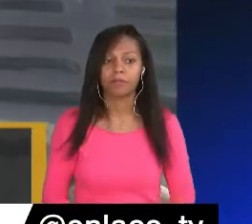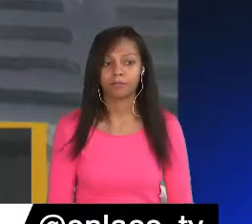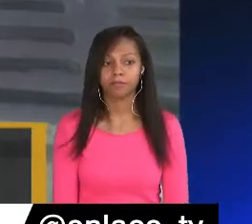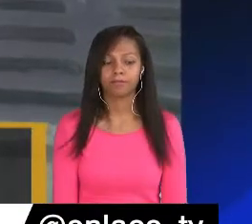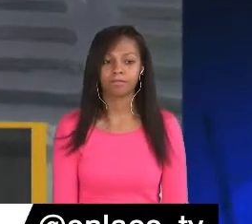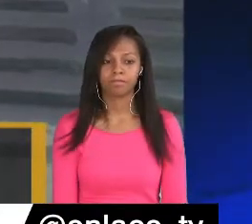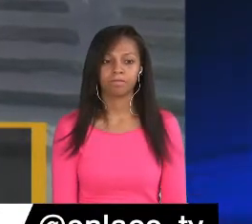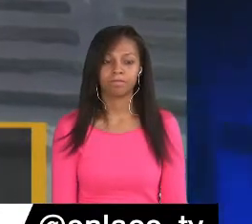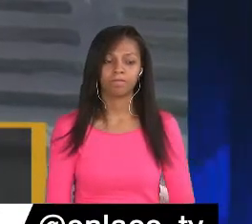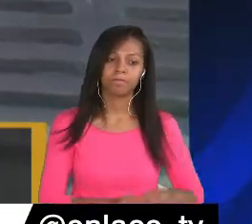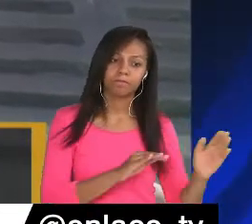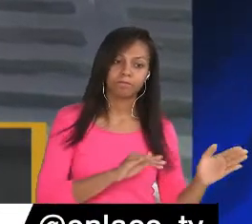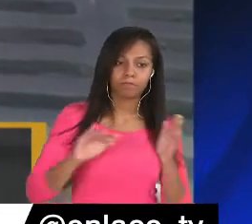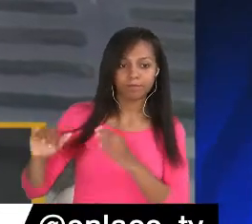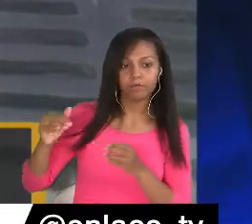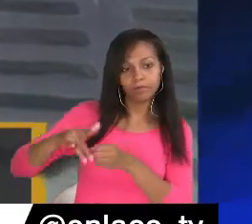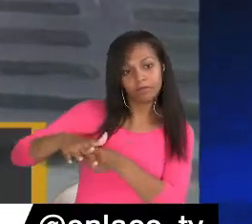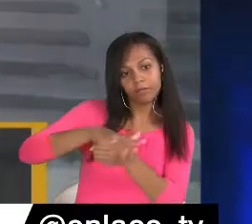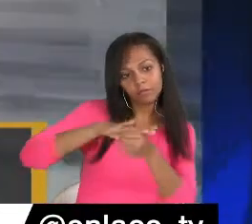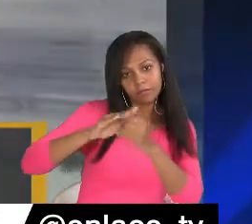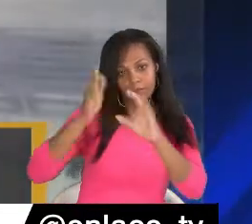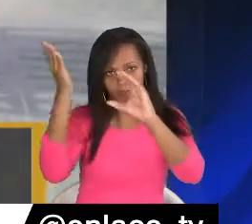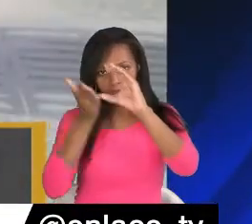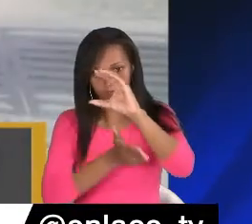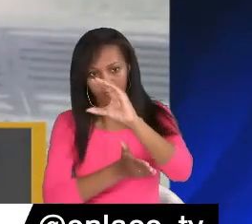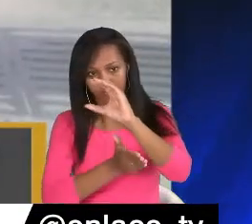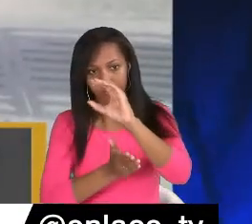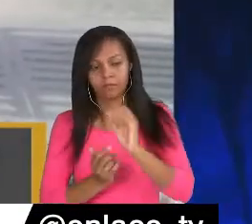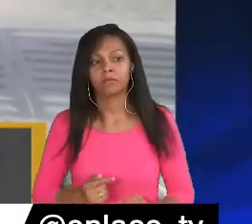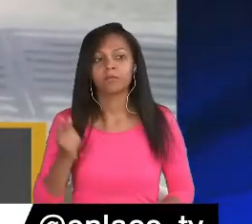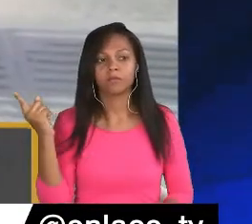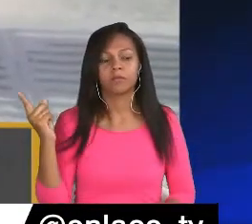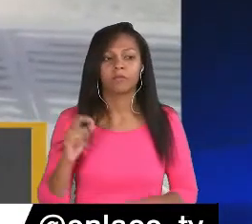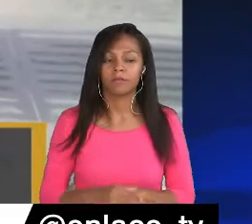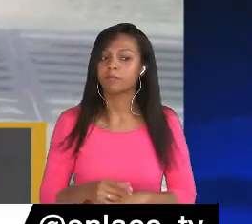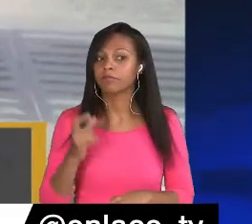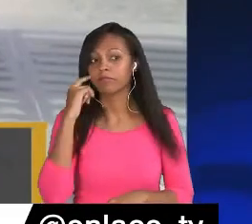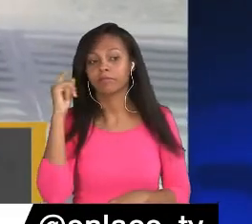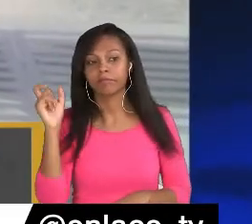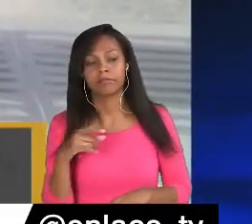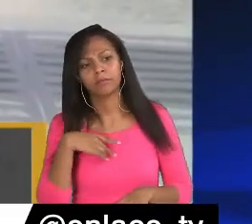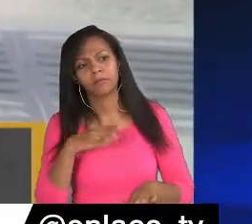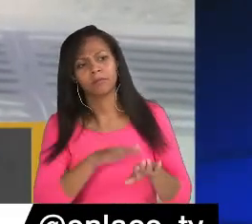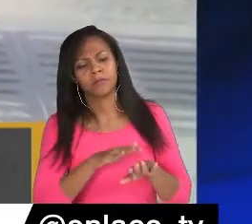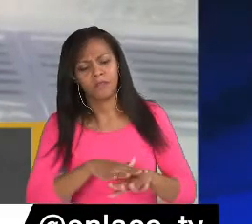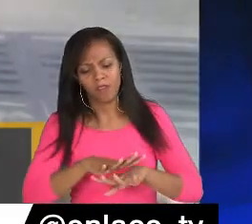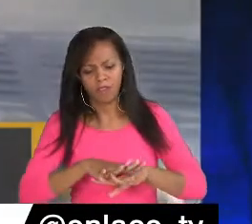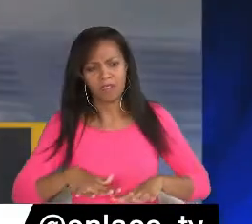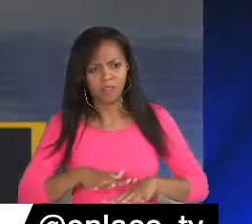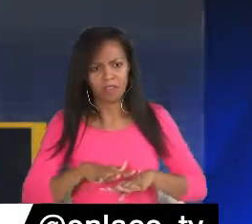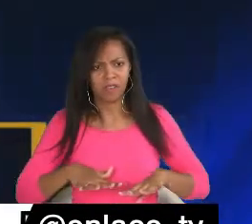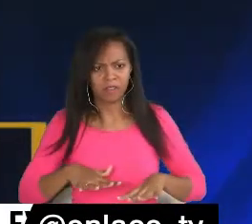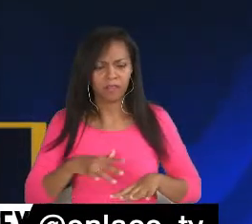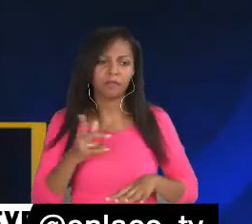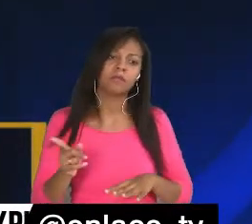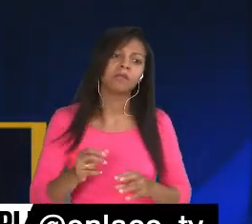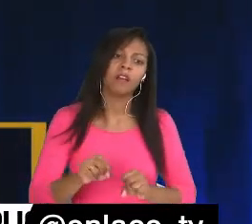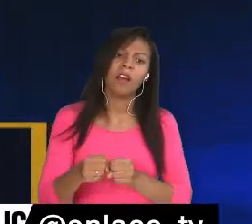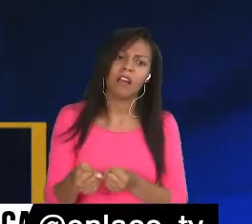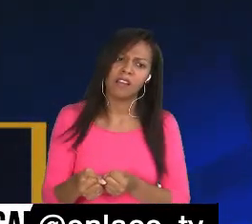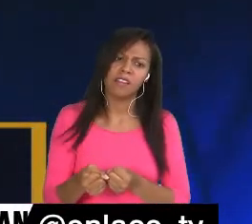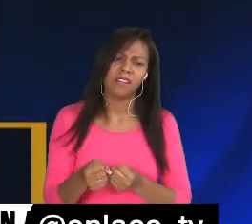Ahora nos trasladamos al barrio Cincuentenario, donde nuestro reportero ciudadano denuncia que esa rejilla dañada que está en toda la avenida principal